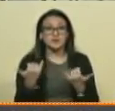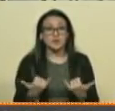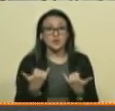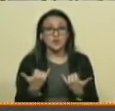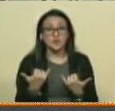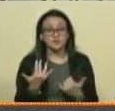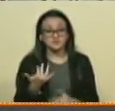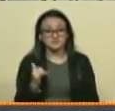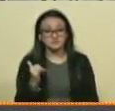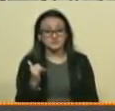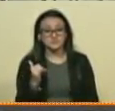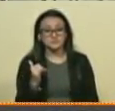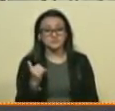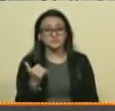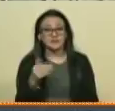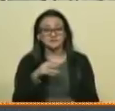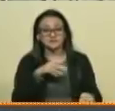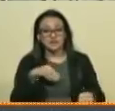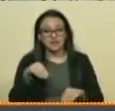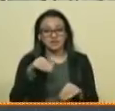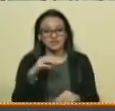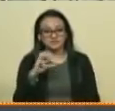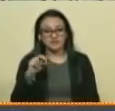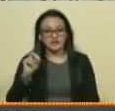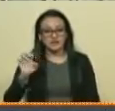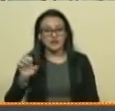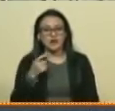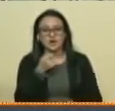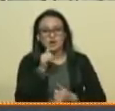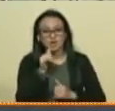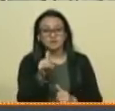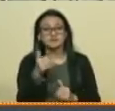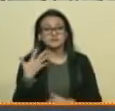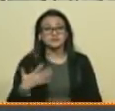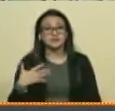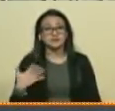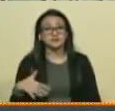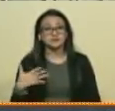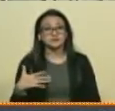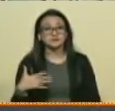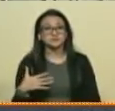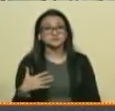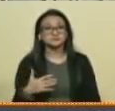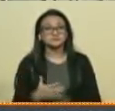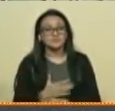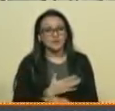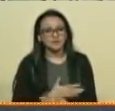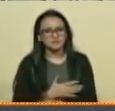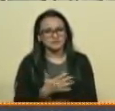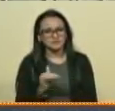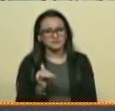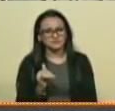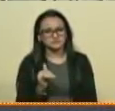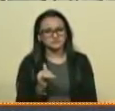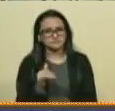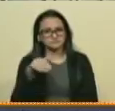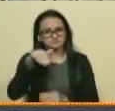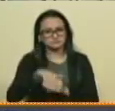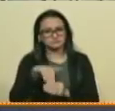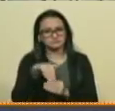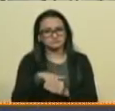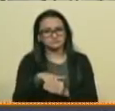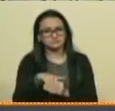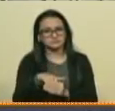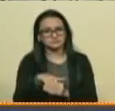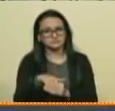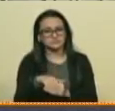que nos encontramos, sede del Poder Electoral, se ha generado noticia, y es que más temprano estuvo presente el candidato por el